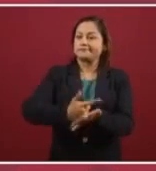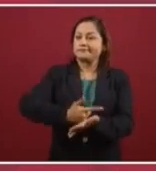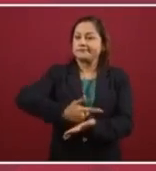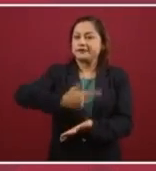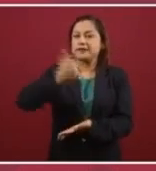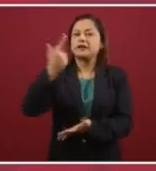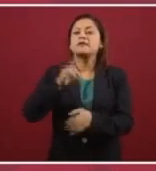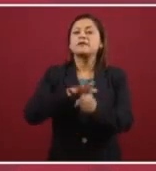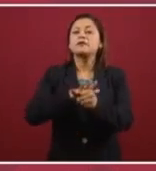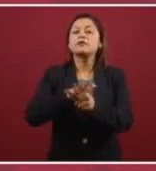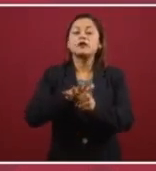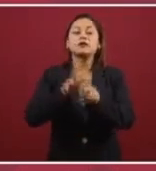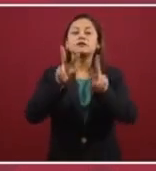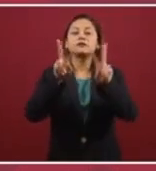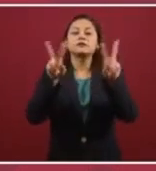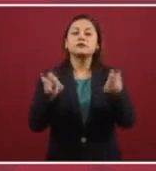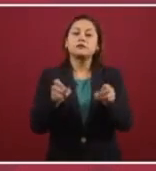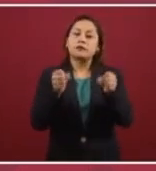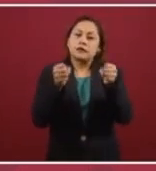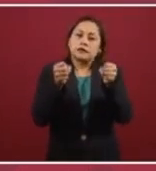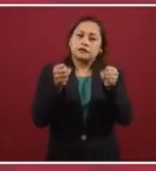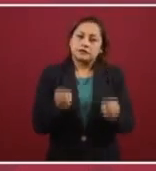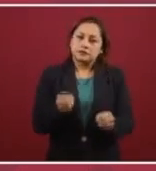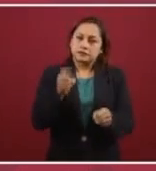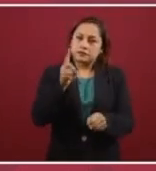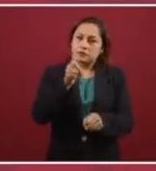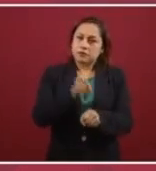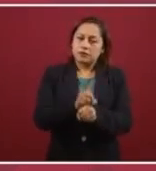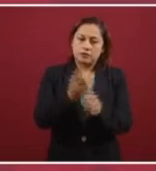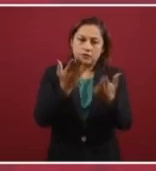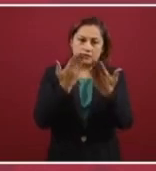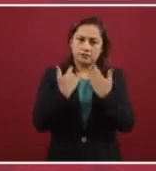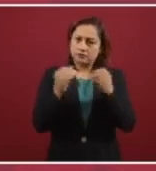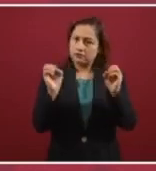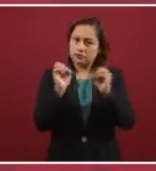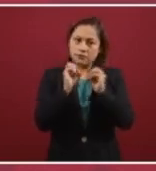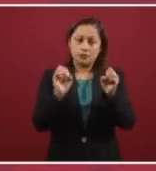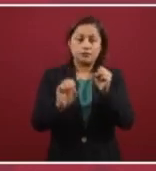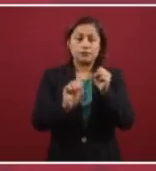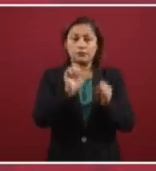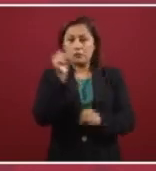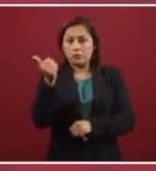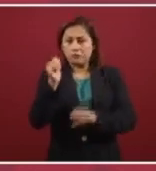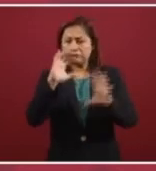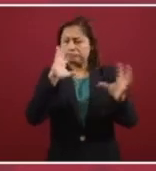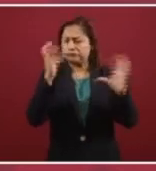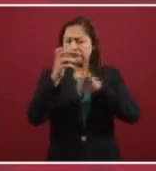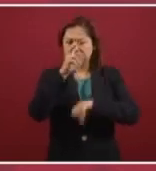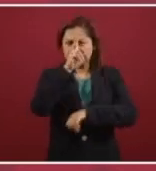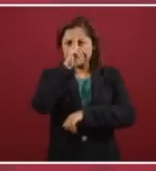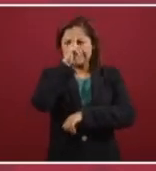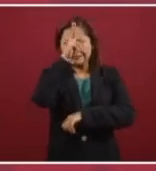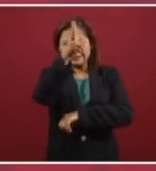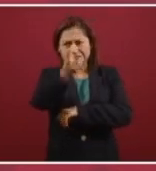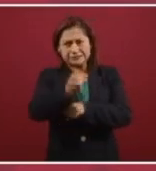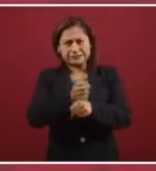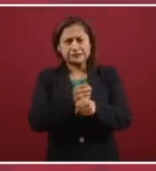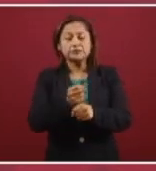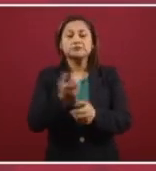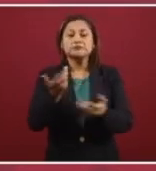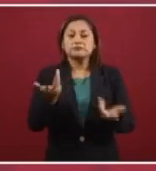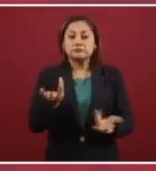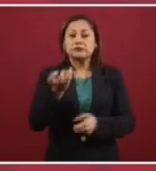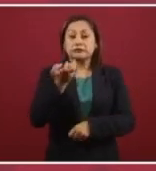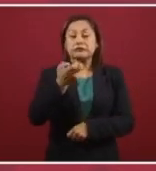el presidente de méxico andrés manuel lópez obrador afirmó que fue un error garrafal tratar de resolver solo con el uso de la fuerza